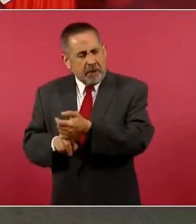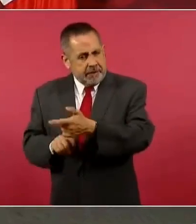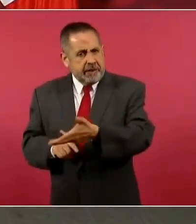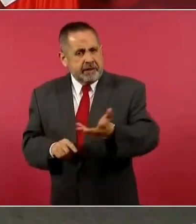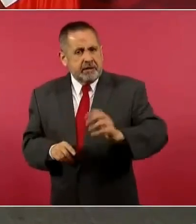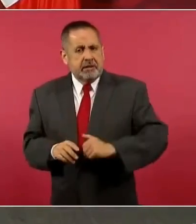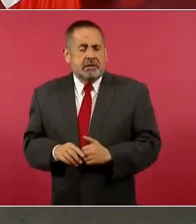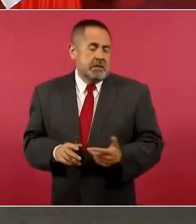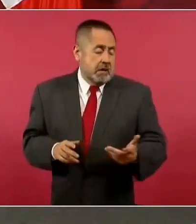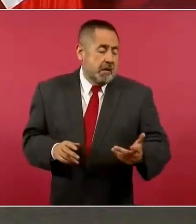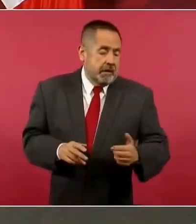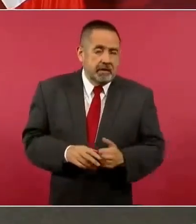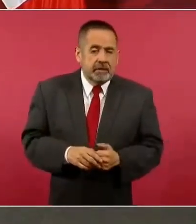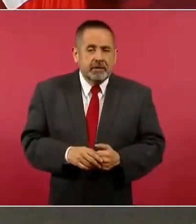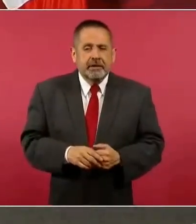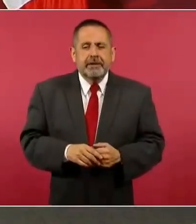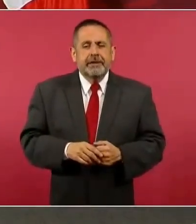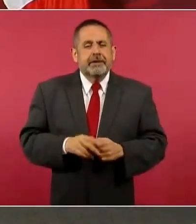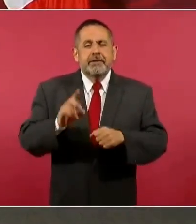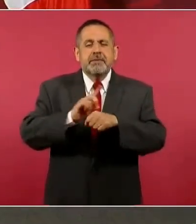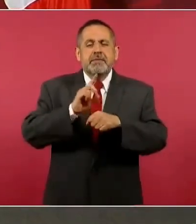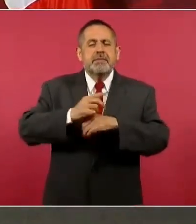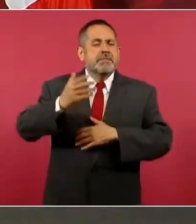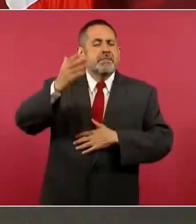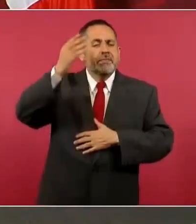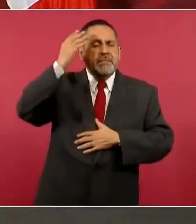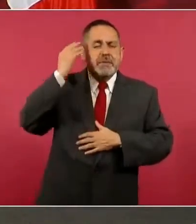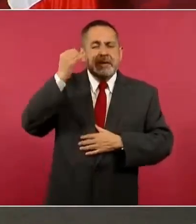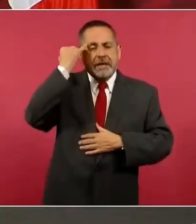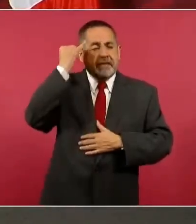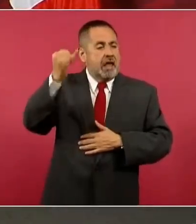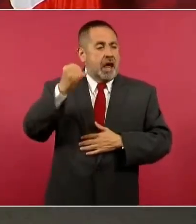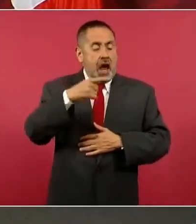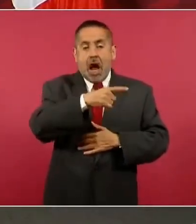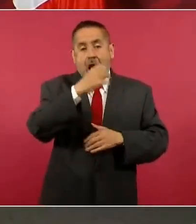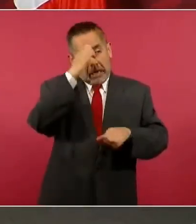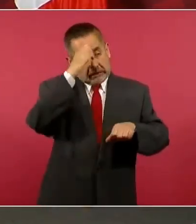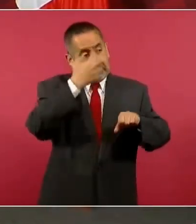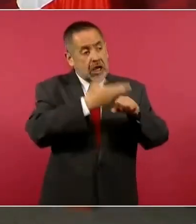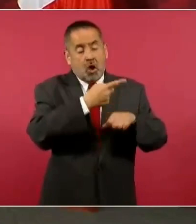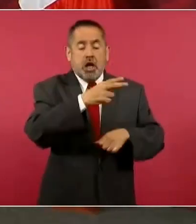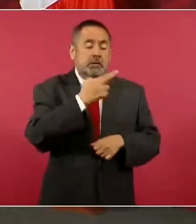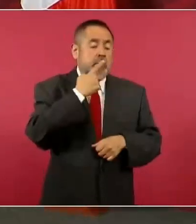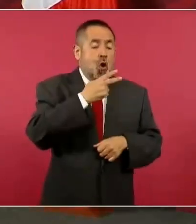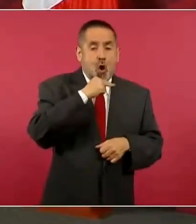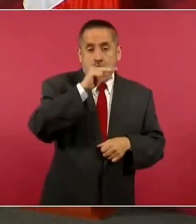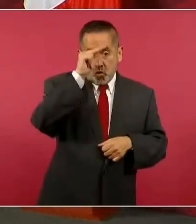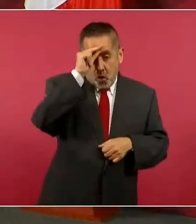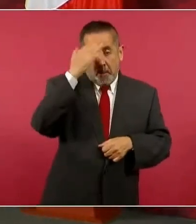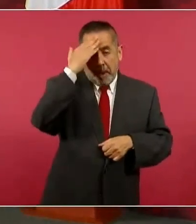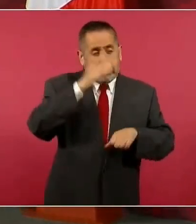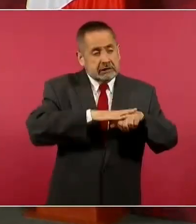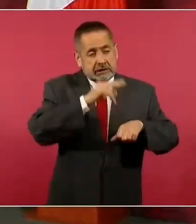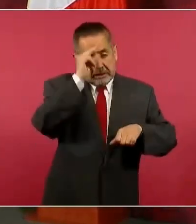Existía desde entonces la idea de que los extranjeros eran mejores,